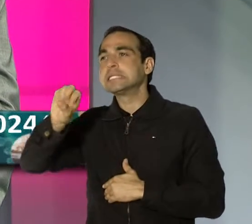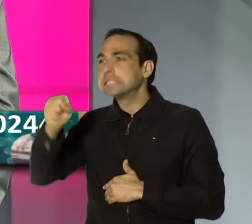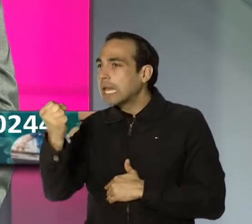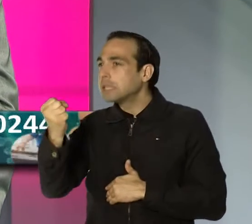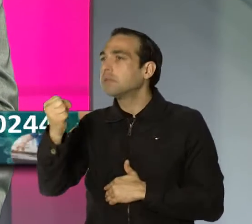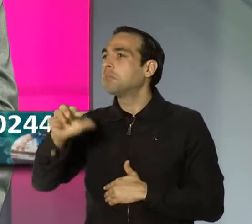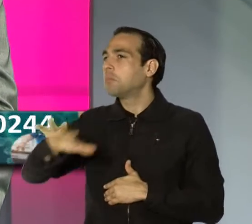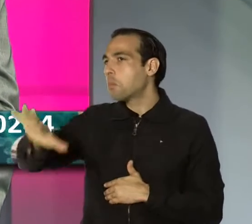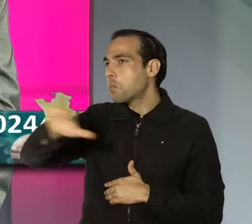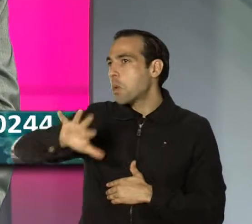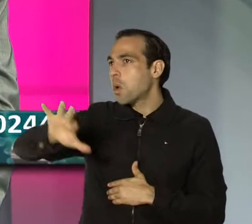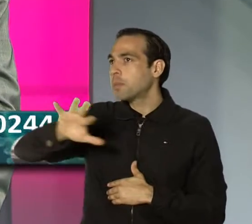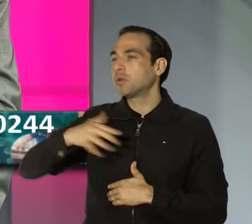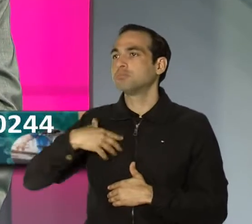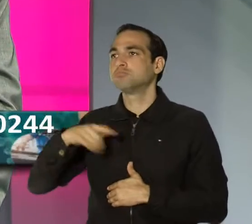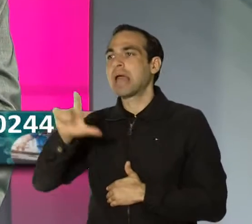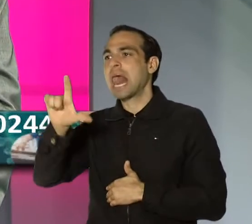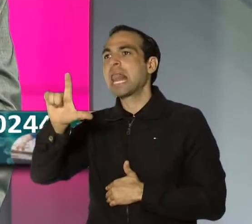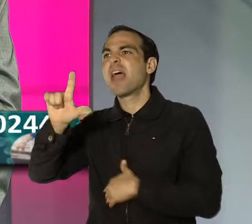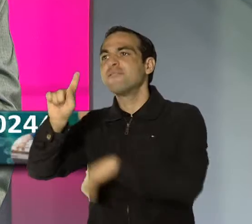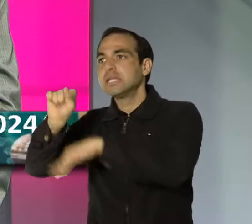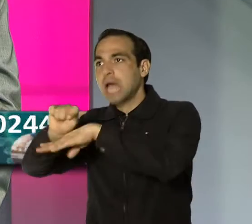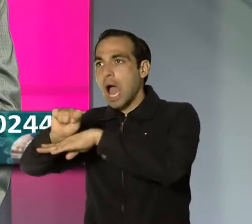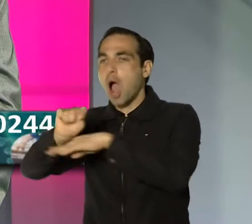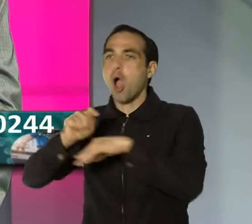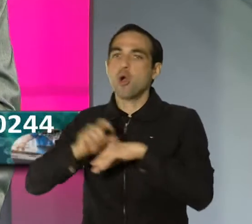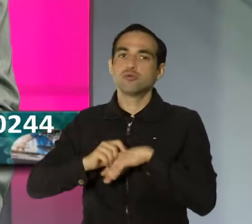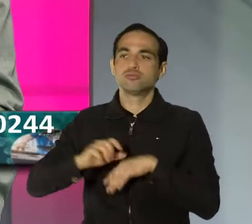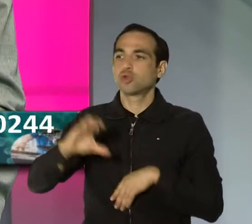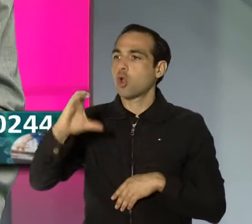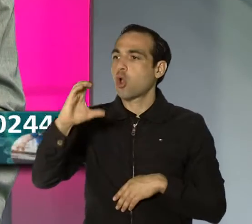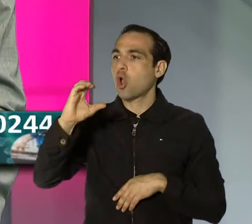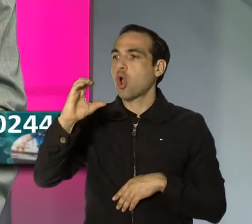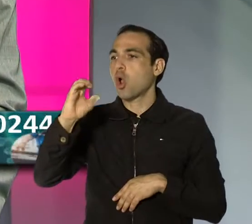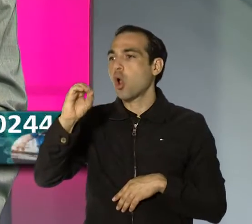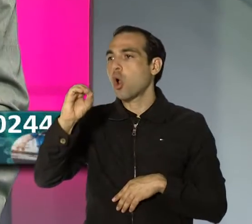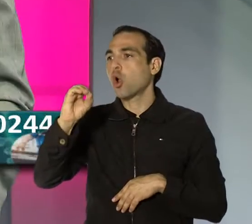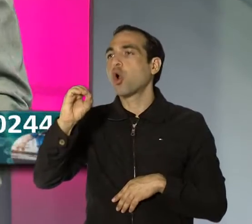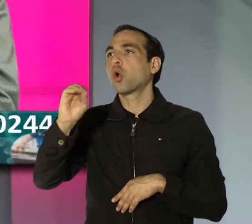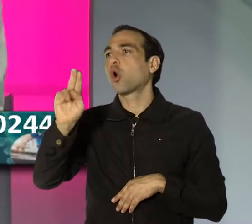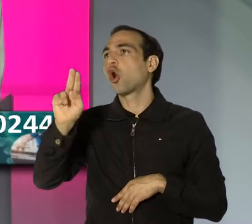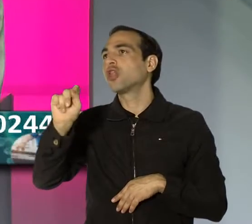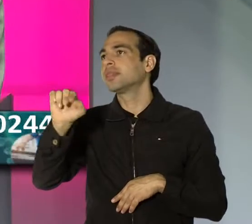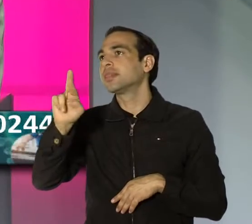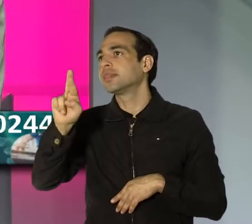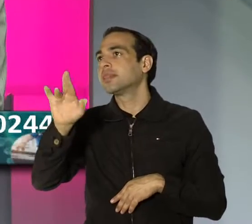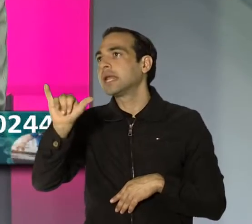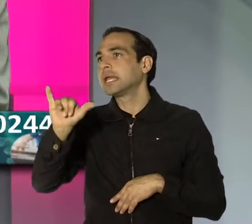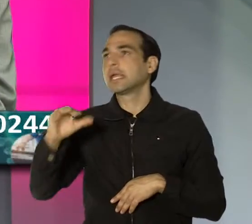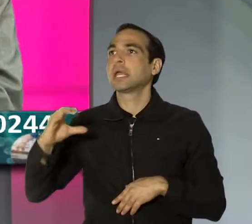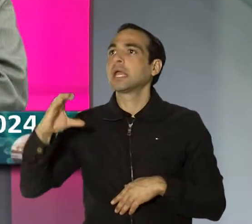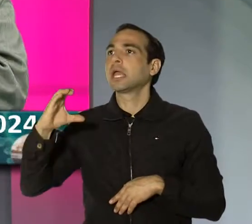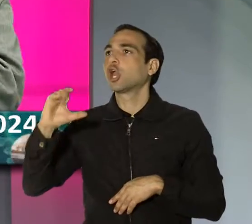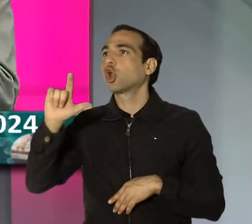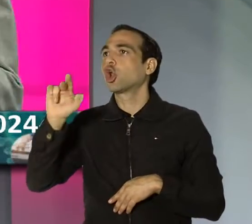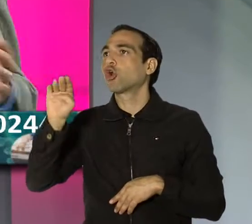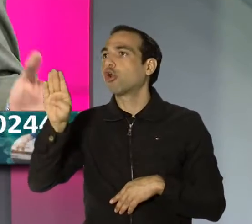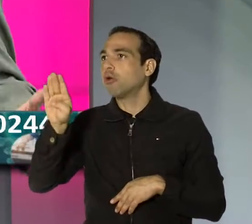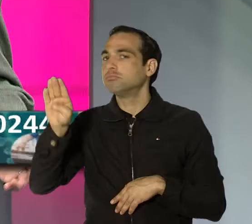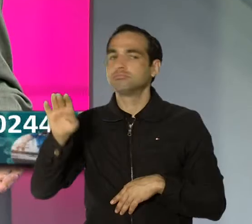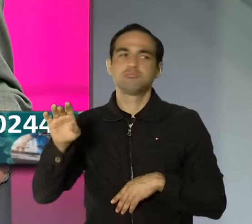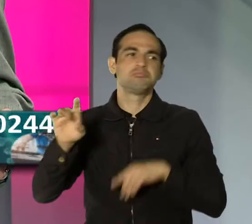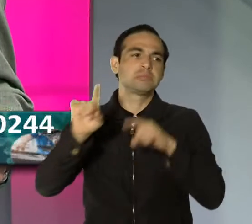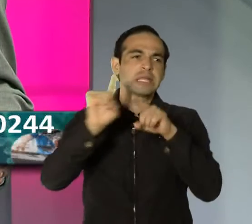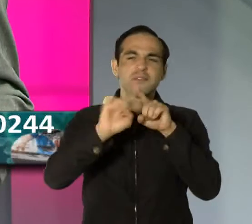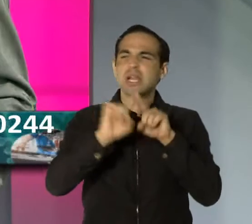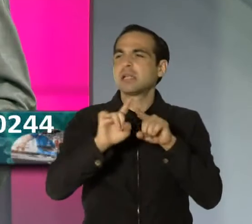grandes, Levittown, Country Club, alturas de Flamboyant, por mencionar algunas. Son